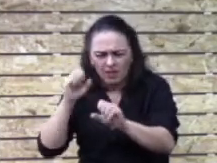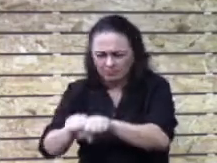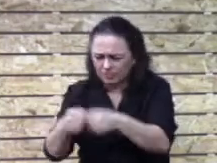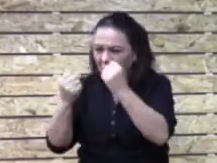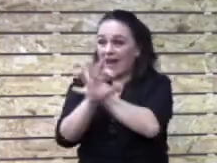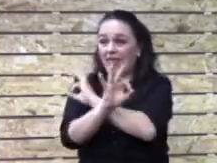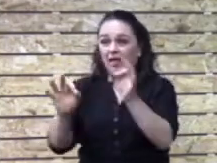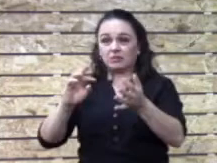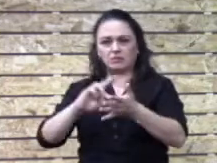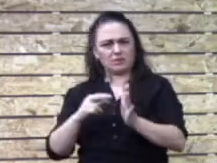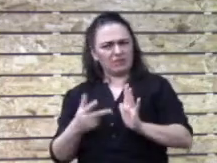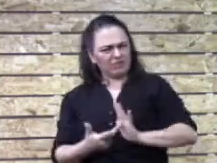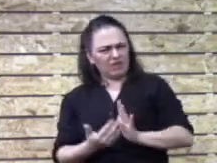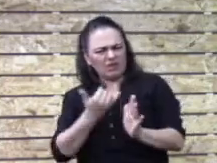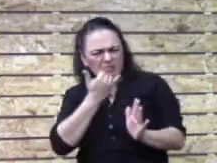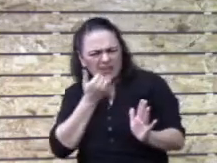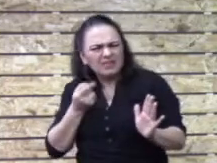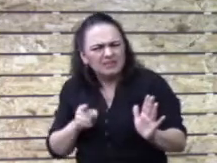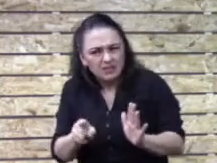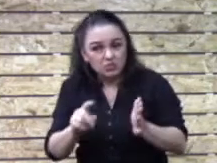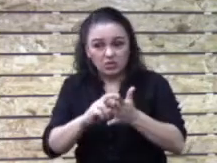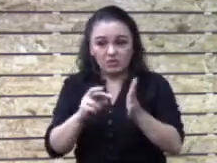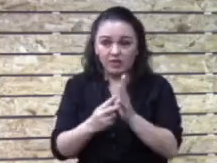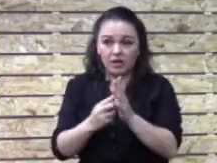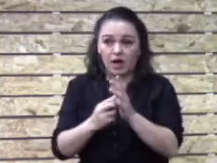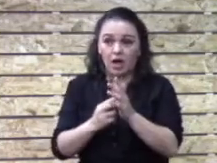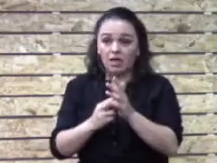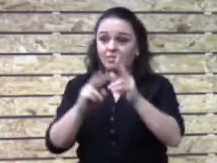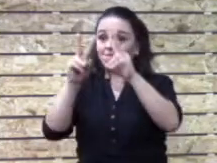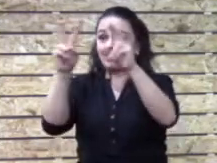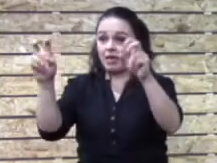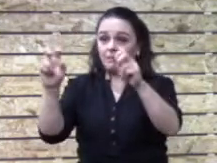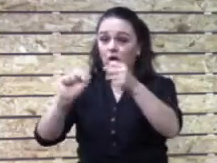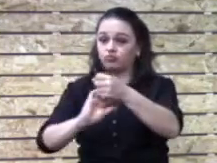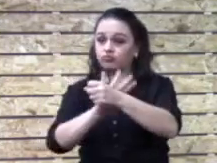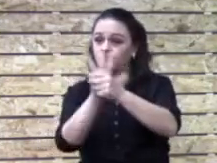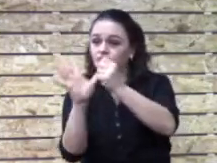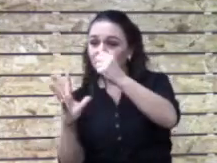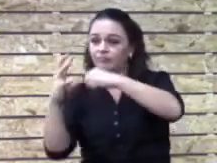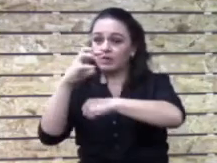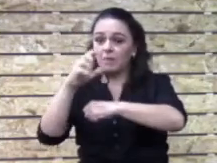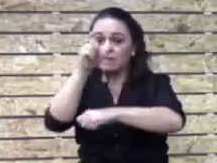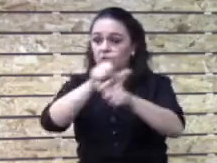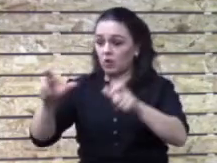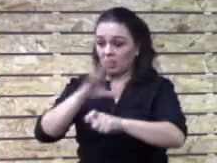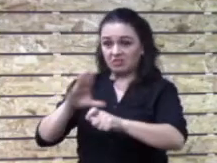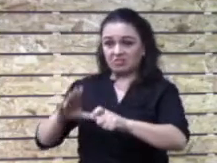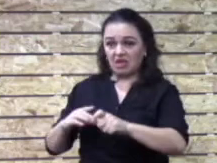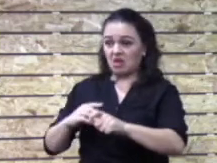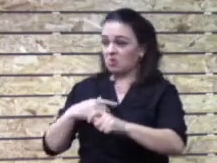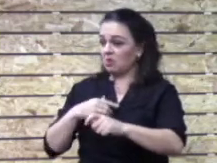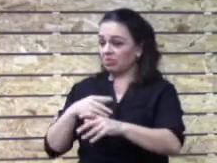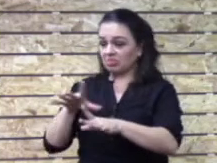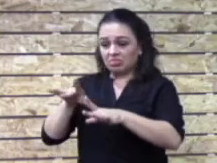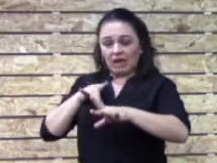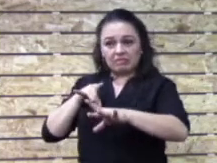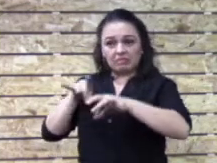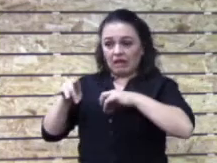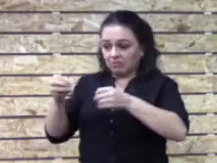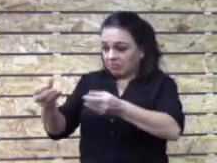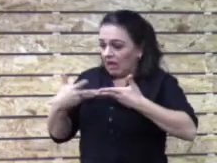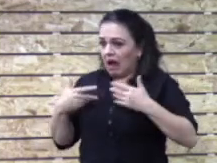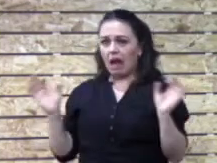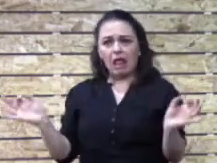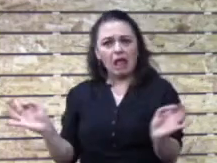ningún cristiano se contagiará? ¿Cómo hemos de entender apropiadamente el Salmo 91 en